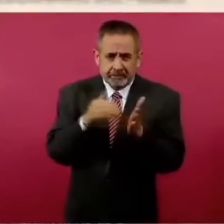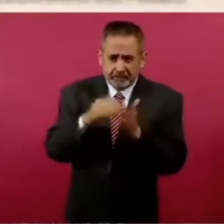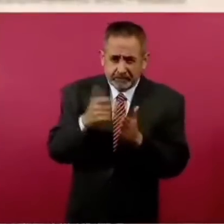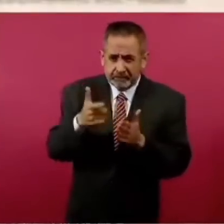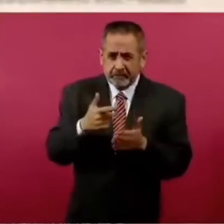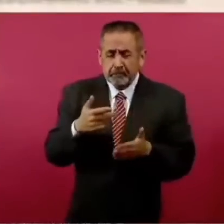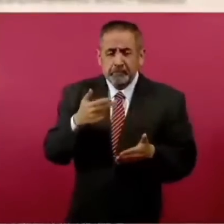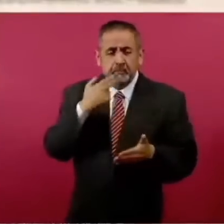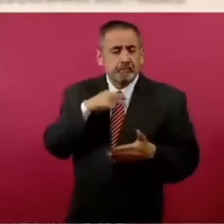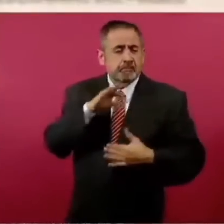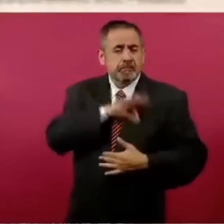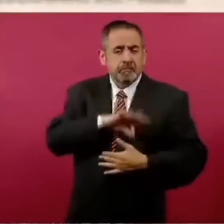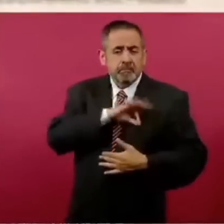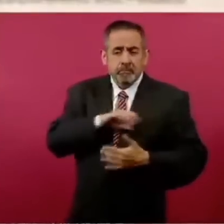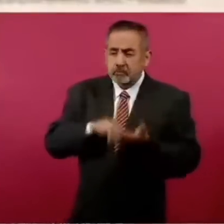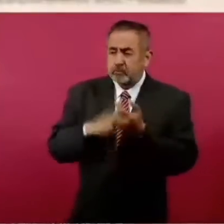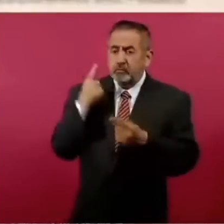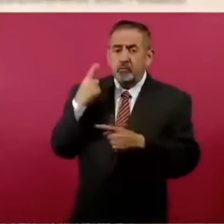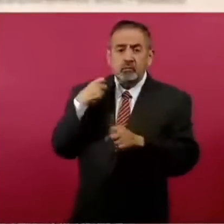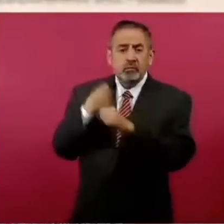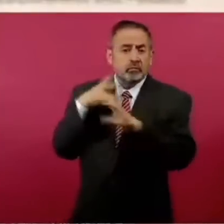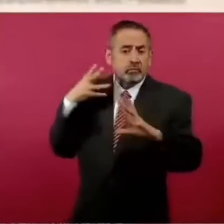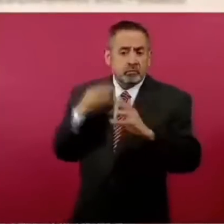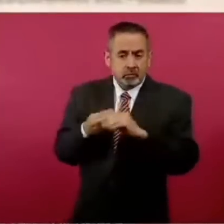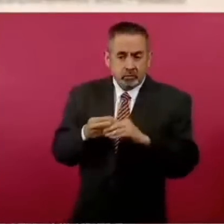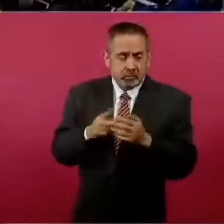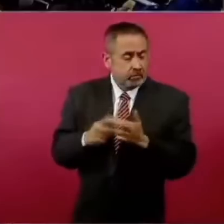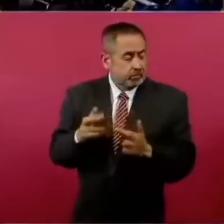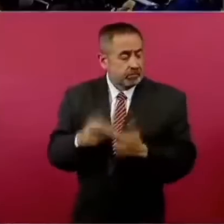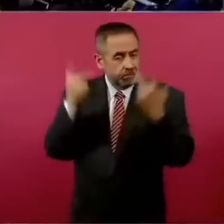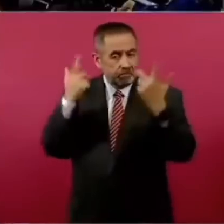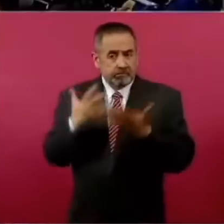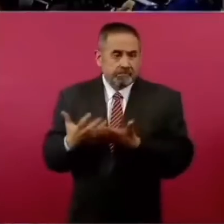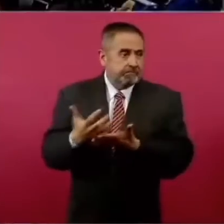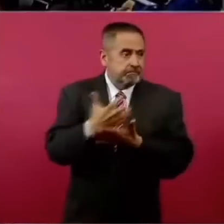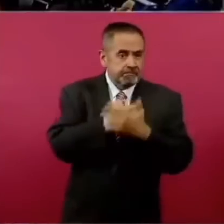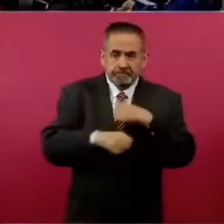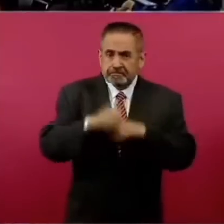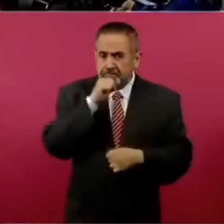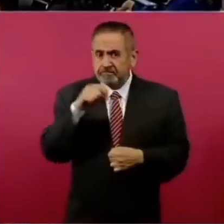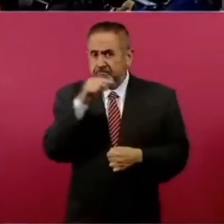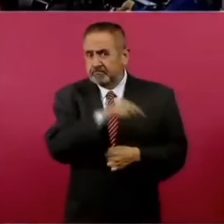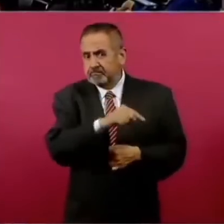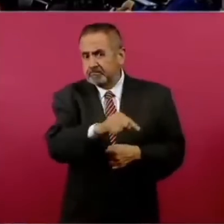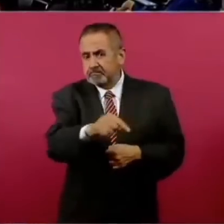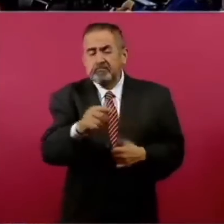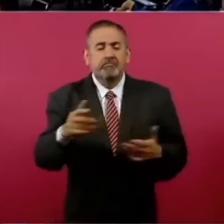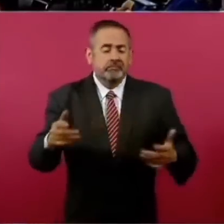de utilidad el año pasado. Es récord en la historia.